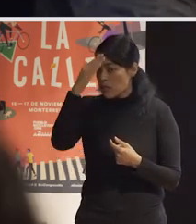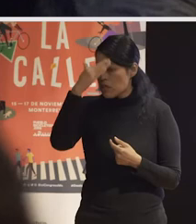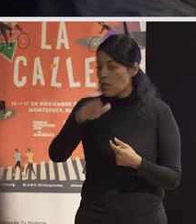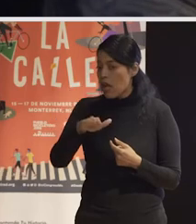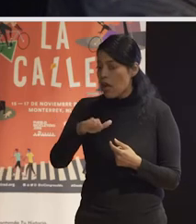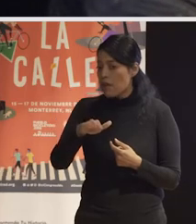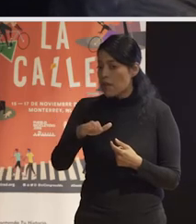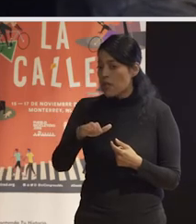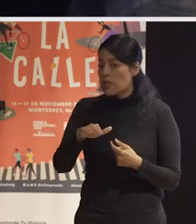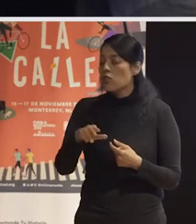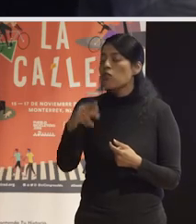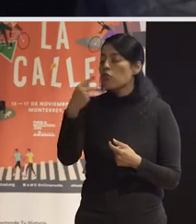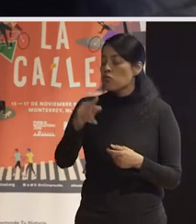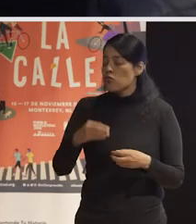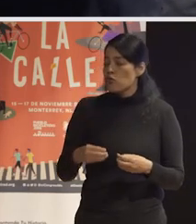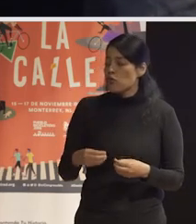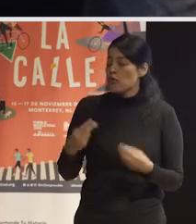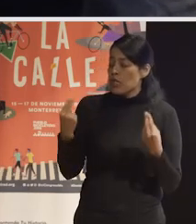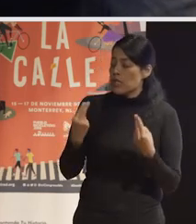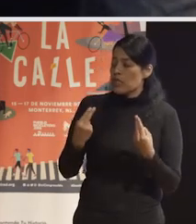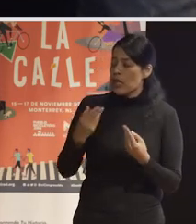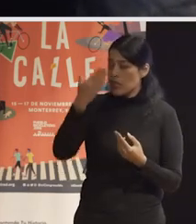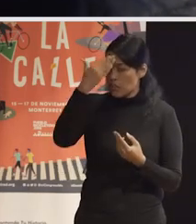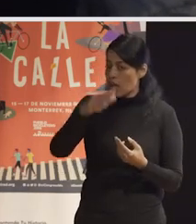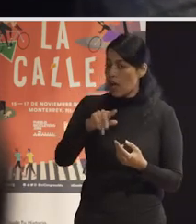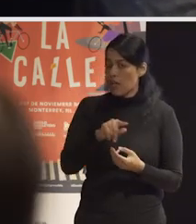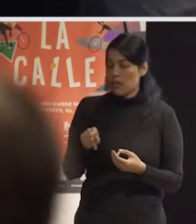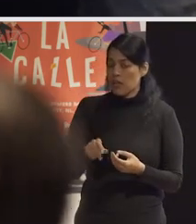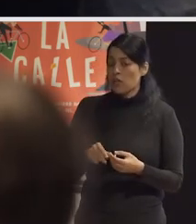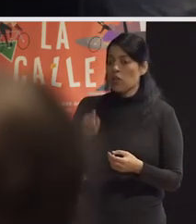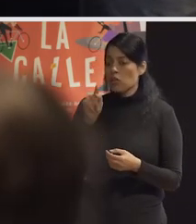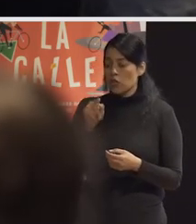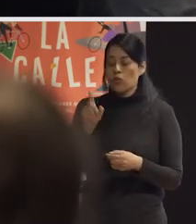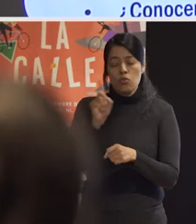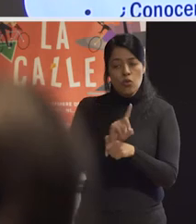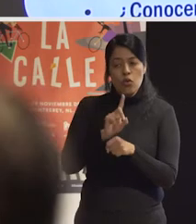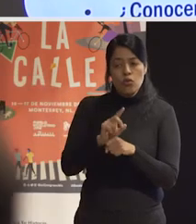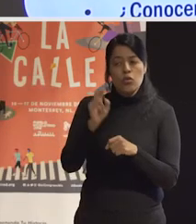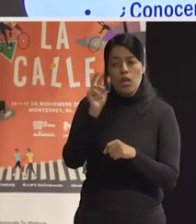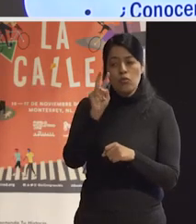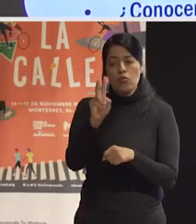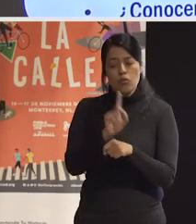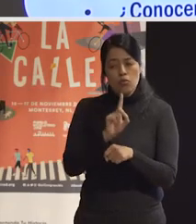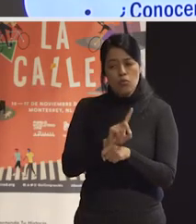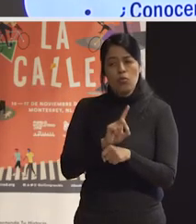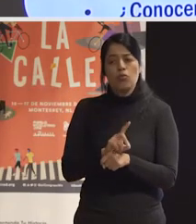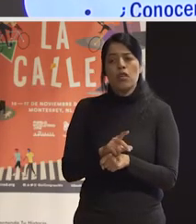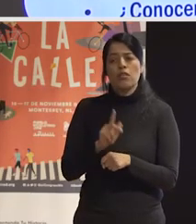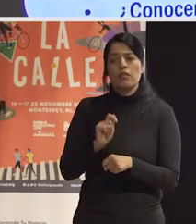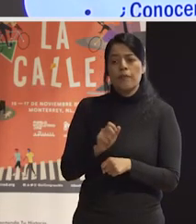sus vidas diarias sus necesidades son personas con las cuales tú interactúas de manera diaria pero